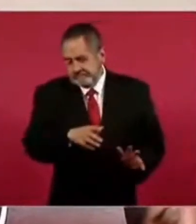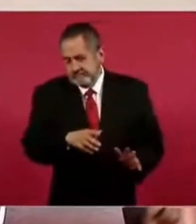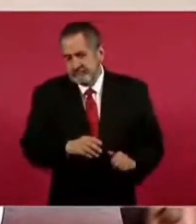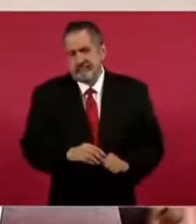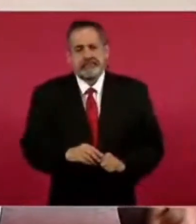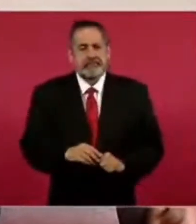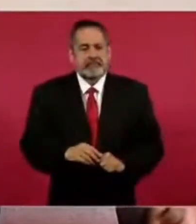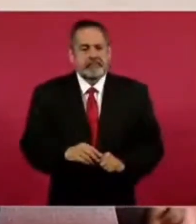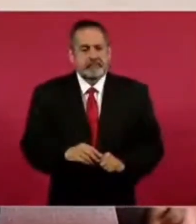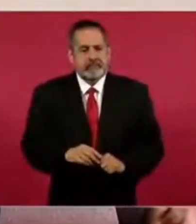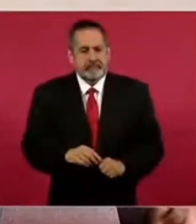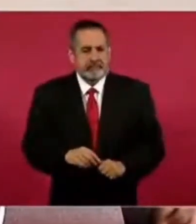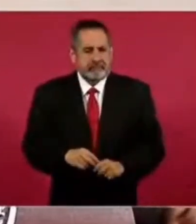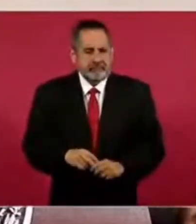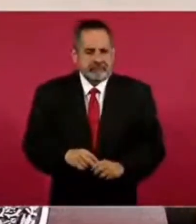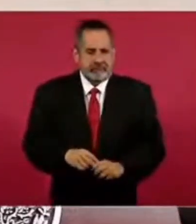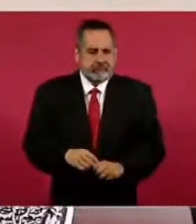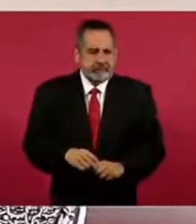pero también